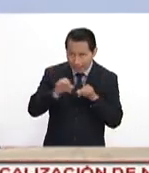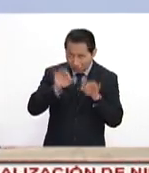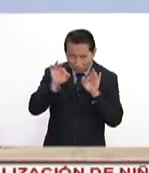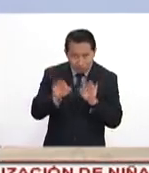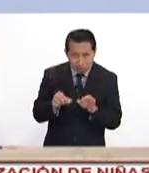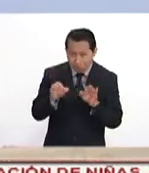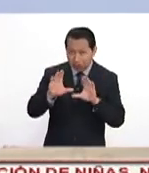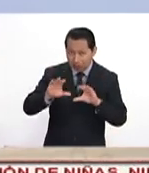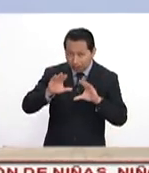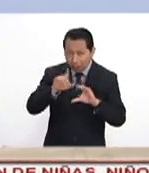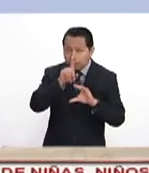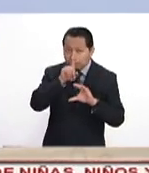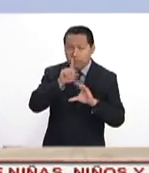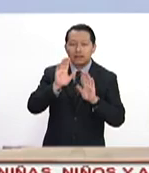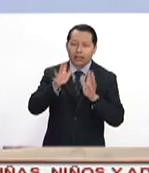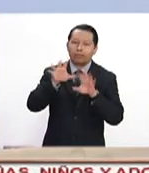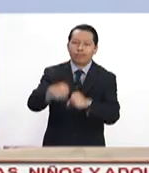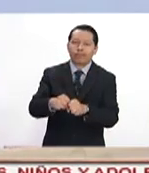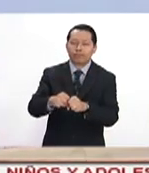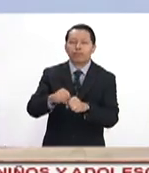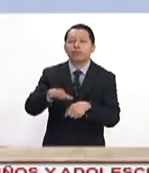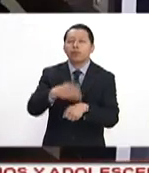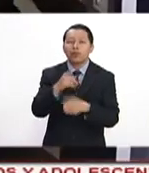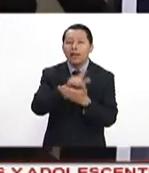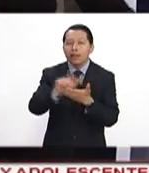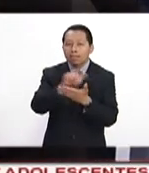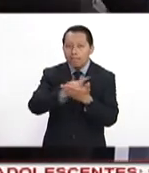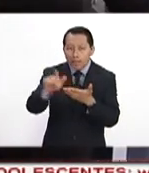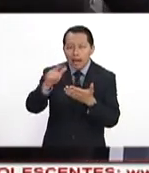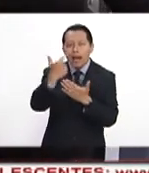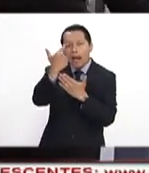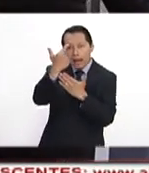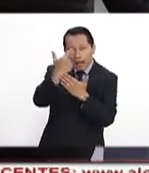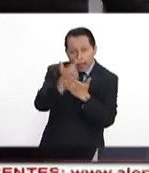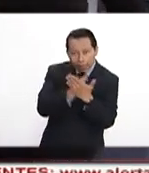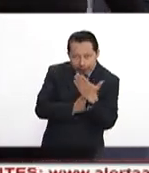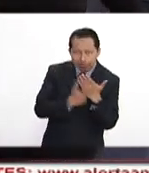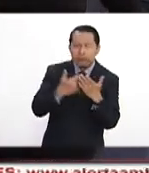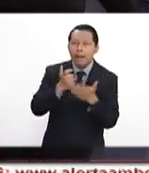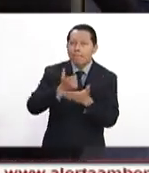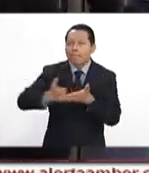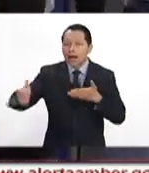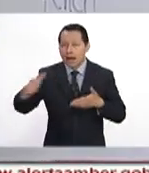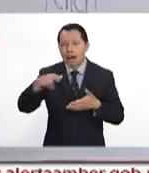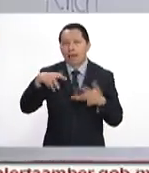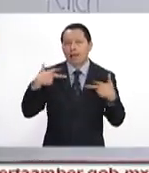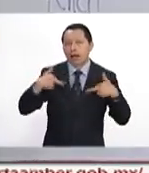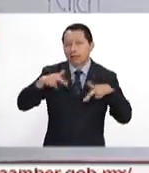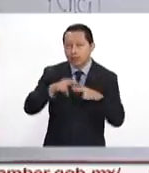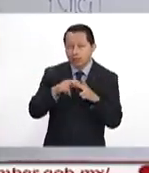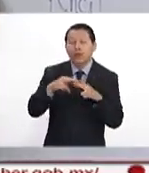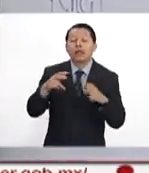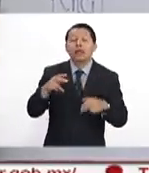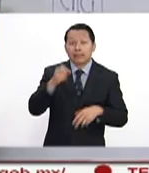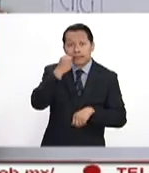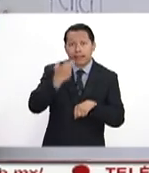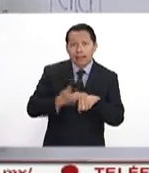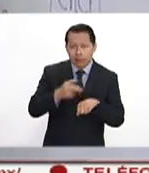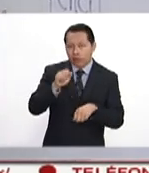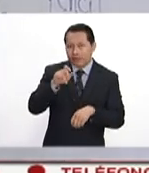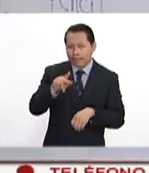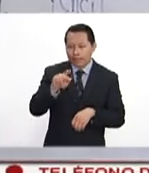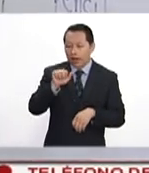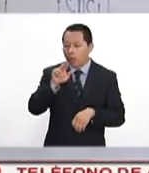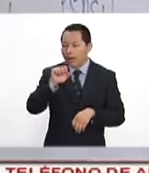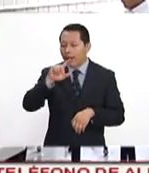dar clases. Esto como parte de una estrategia de depuración de la lista de la nómina magisterial. Ante esto, el secretario de Educación Pública,